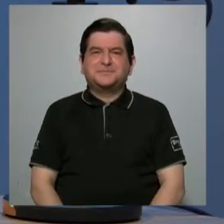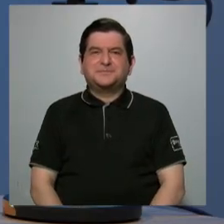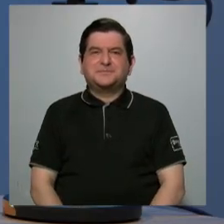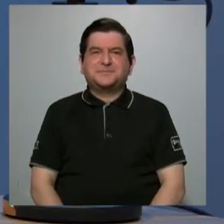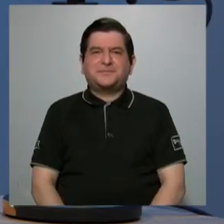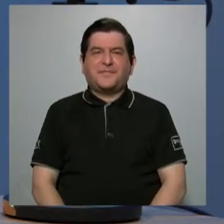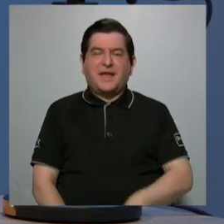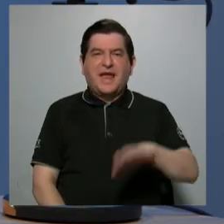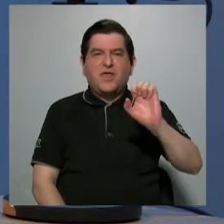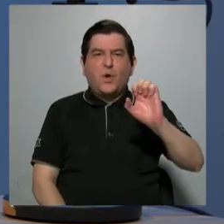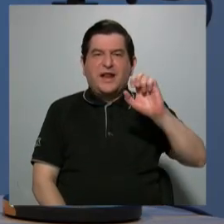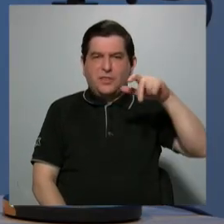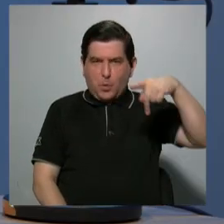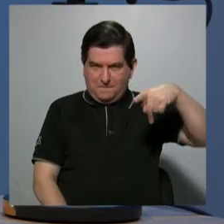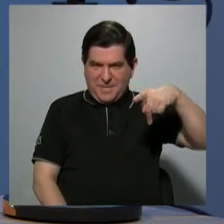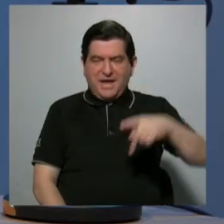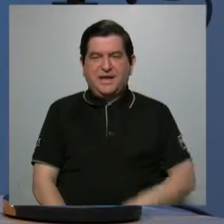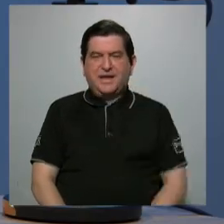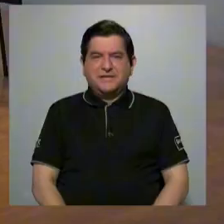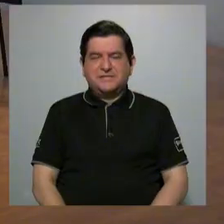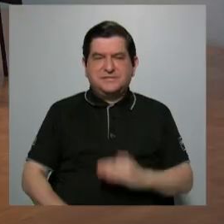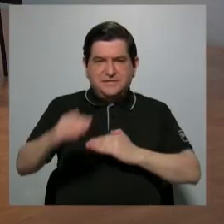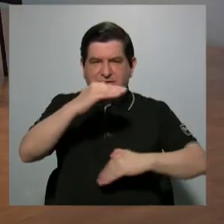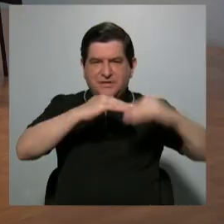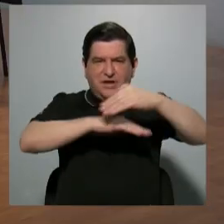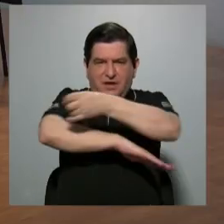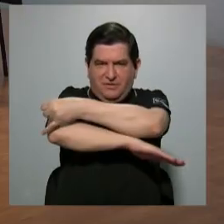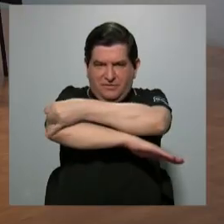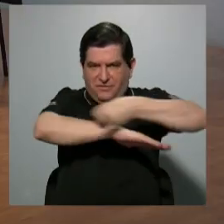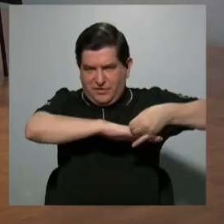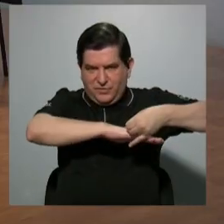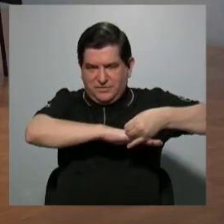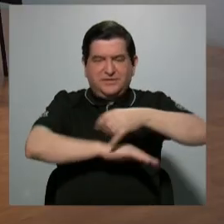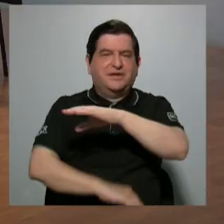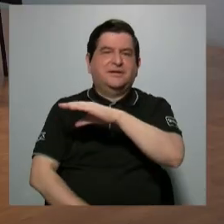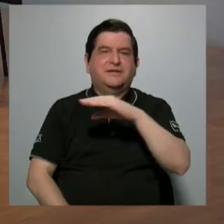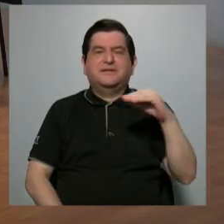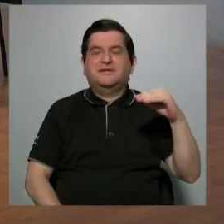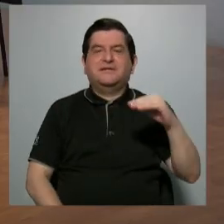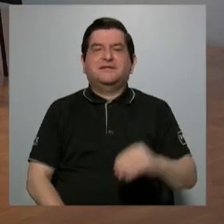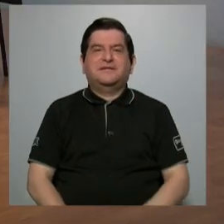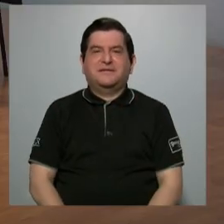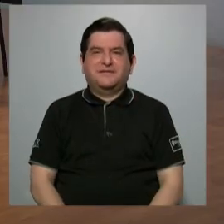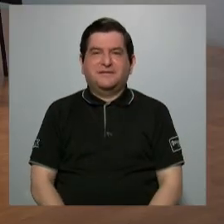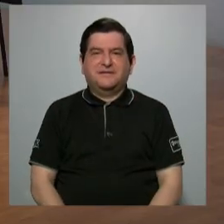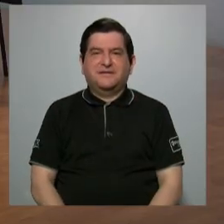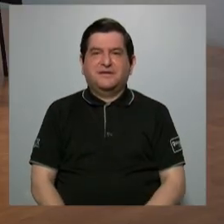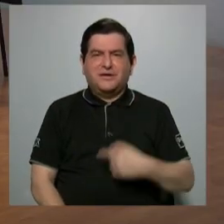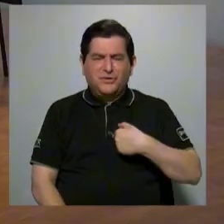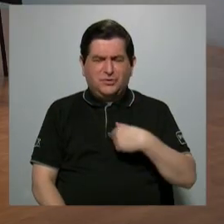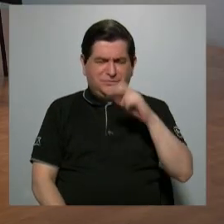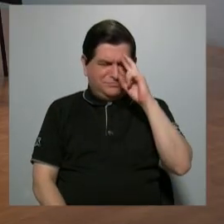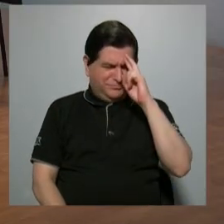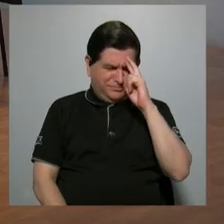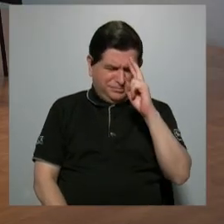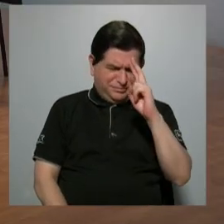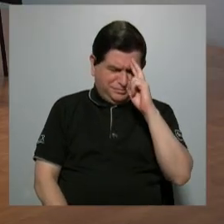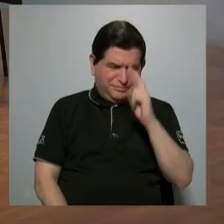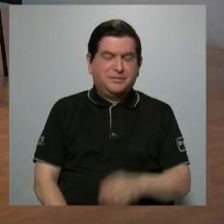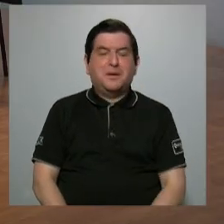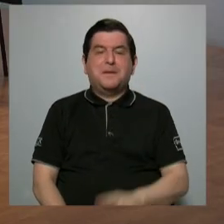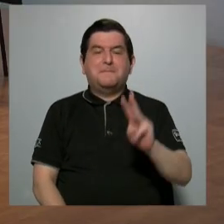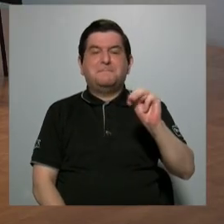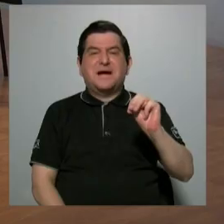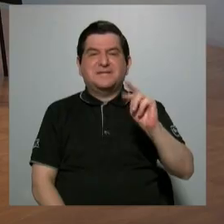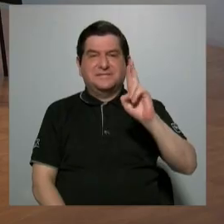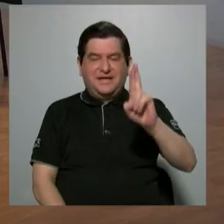don Eduardo Pérez de la Facultad de Ingeniería y mi admirada Marcela Román